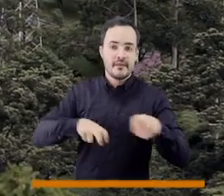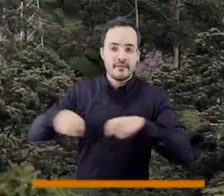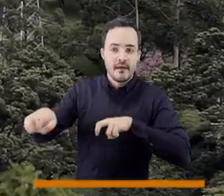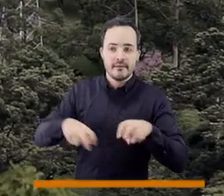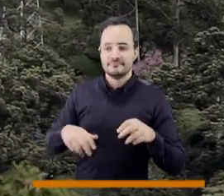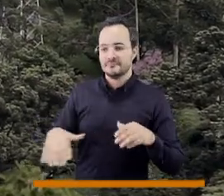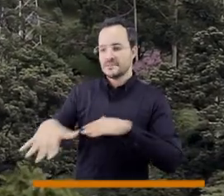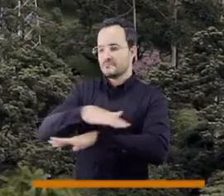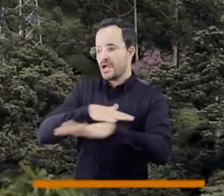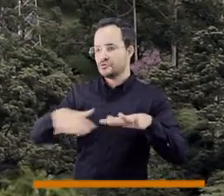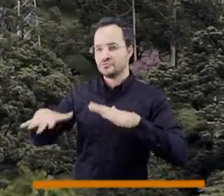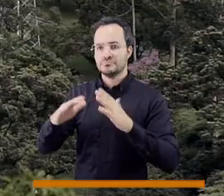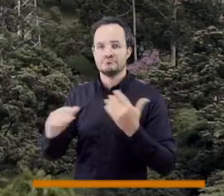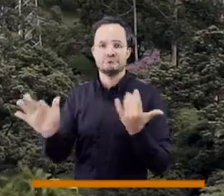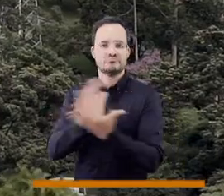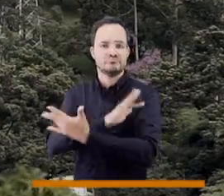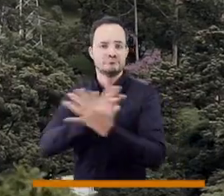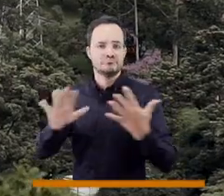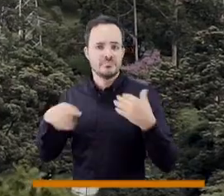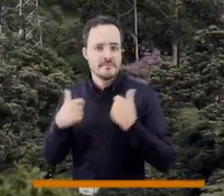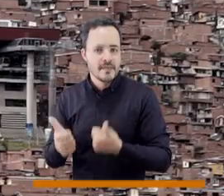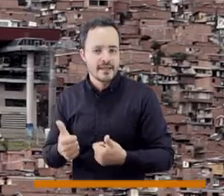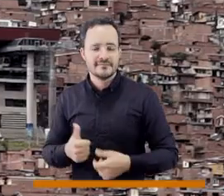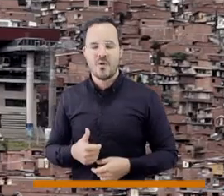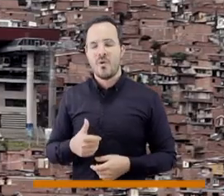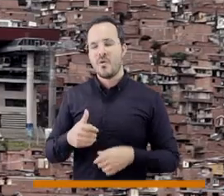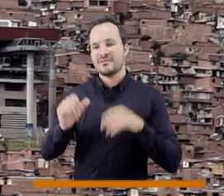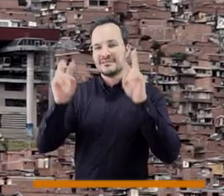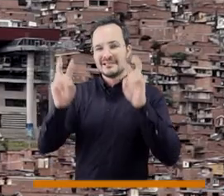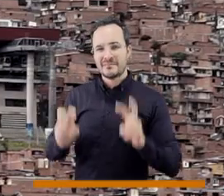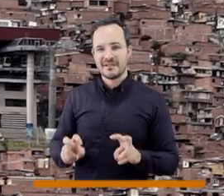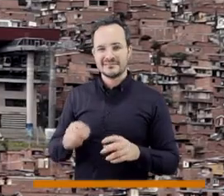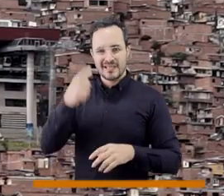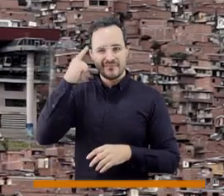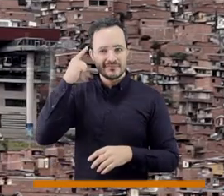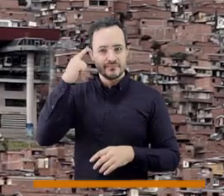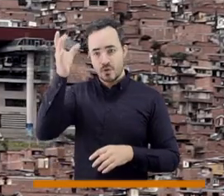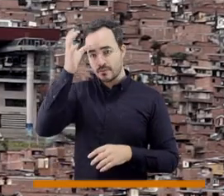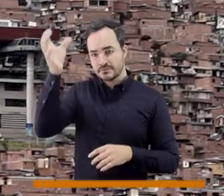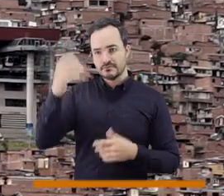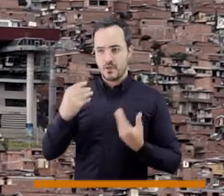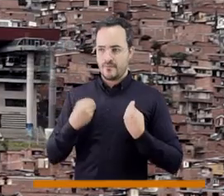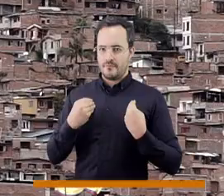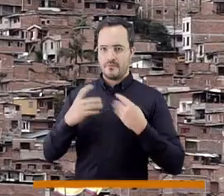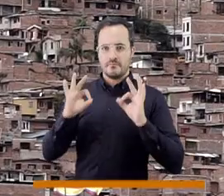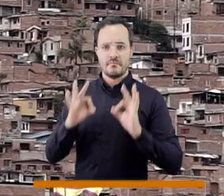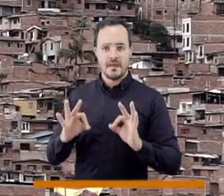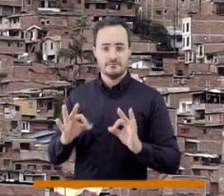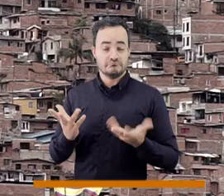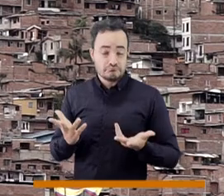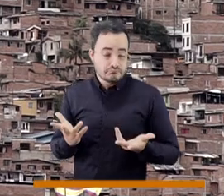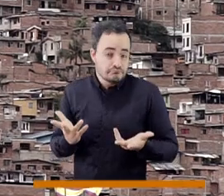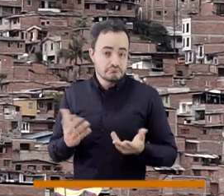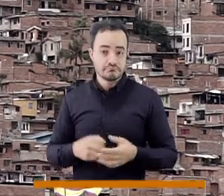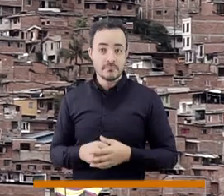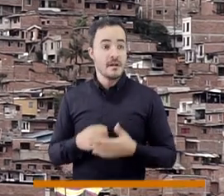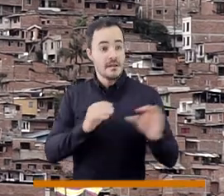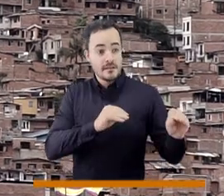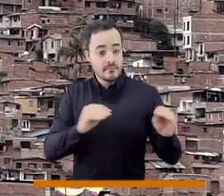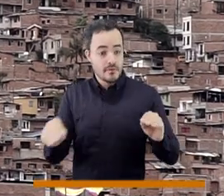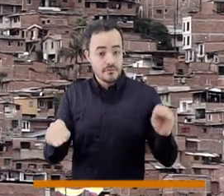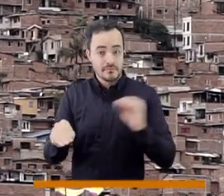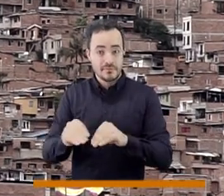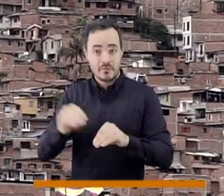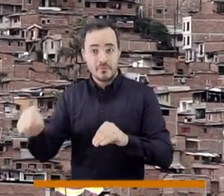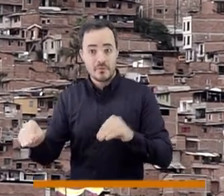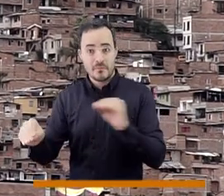espacio público, en otros asuntos importantes como lo que es el concepto de hábitat, para que las personas que vayan siendo desplazadas